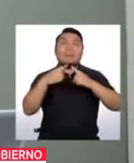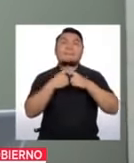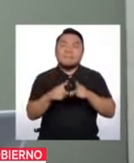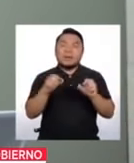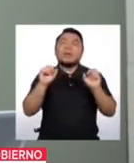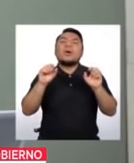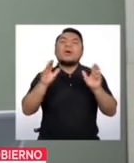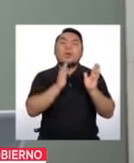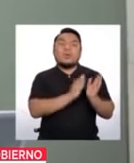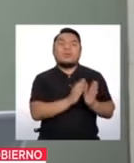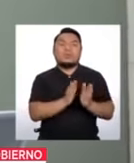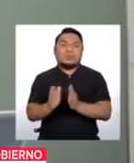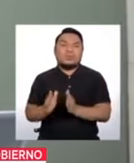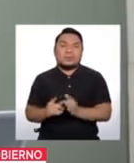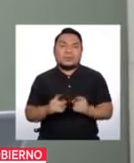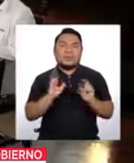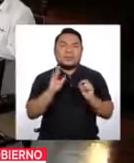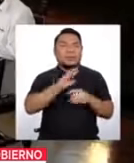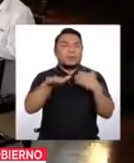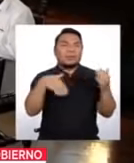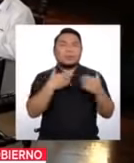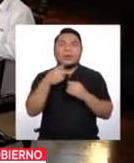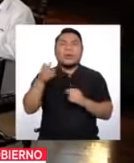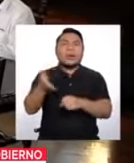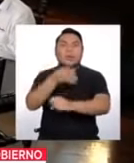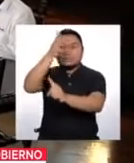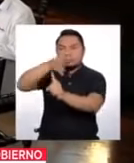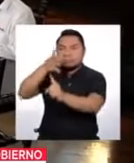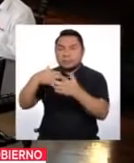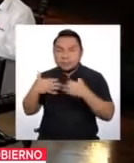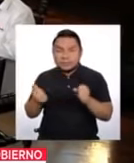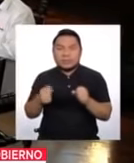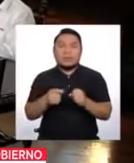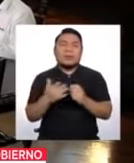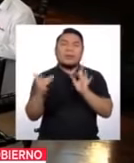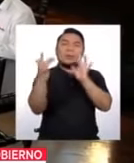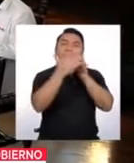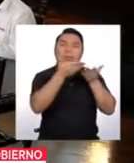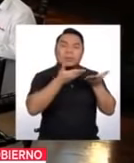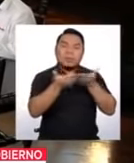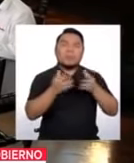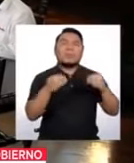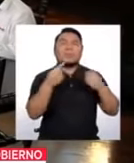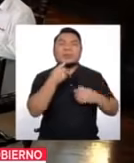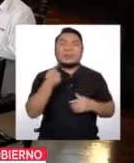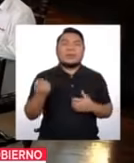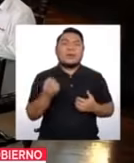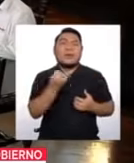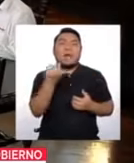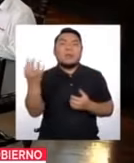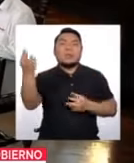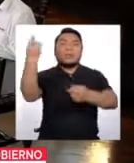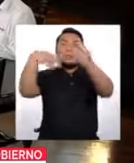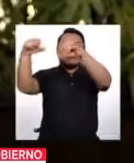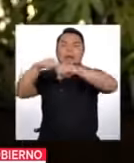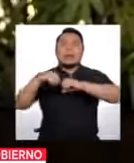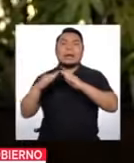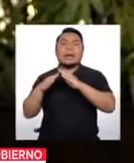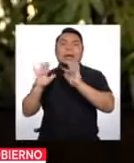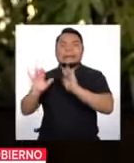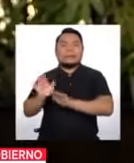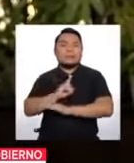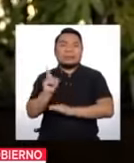ordenado, previo tamizaje de salud y previa coordinación, porque también no pasemos por alto que no es meramente retorno, sino el